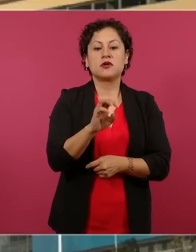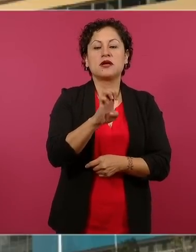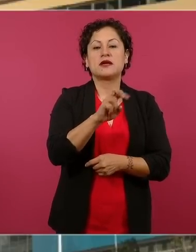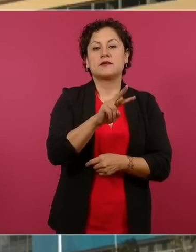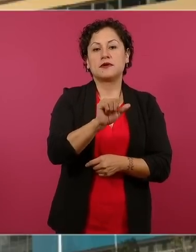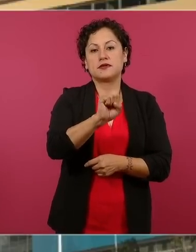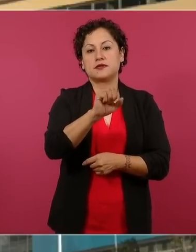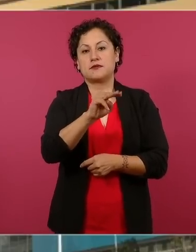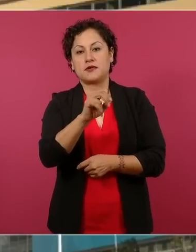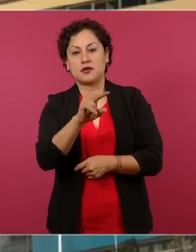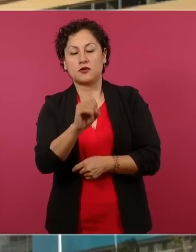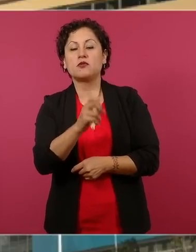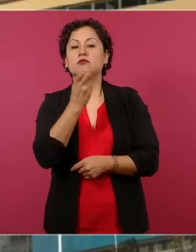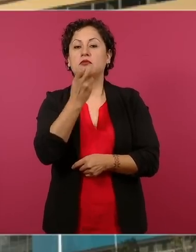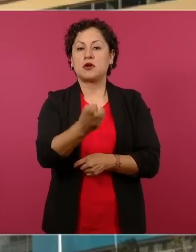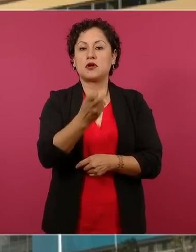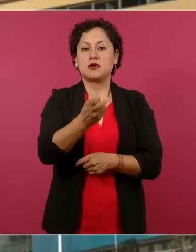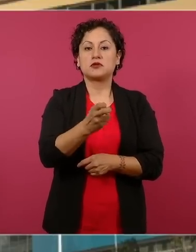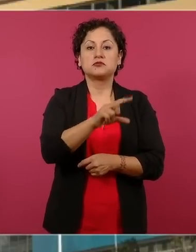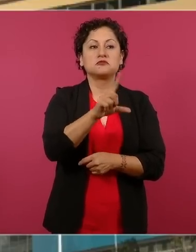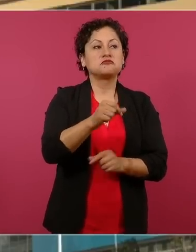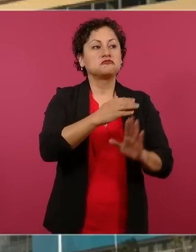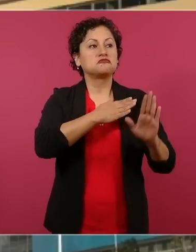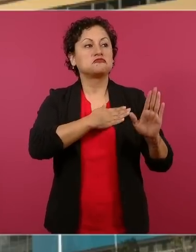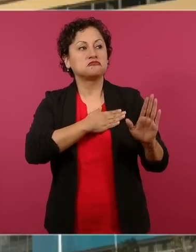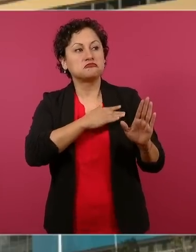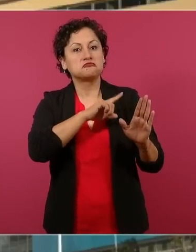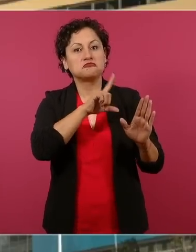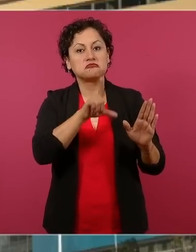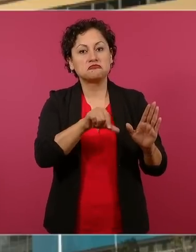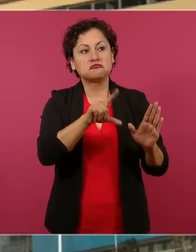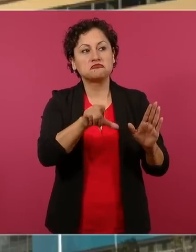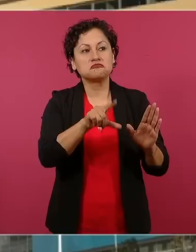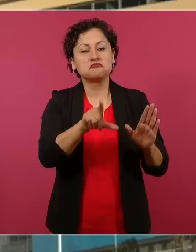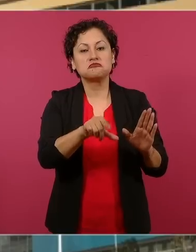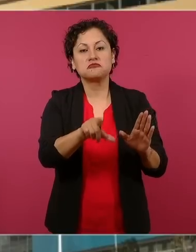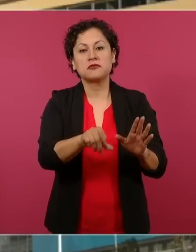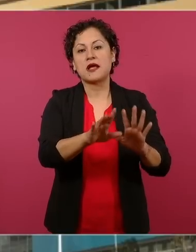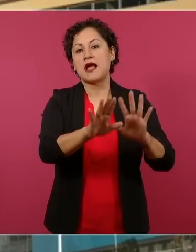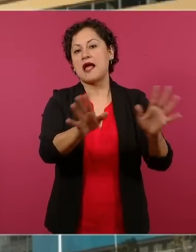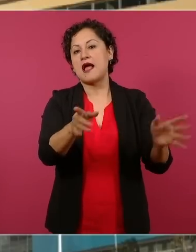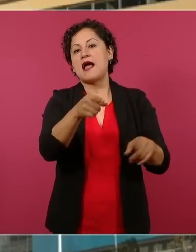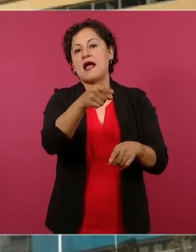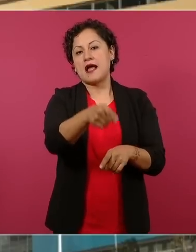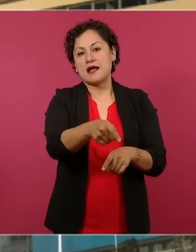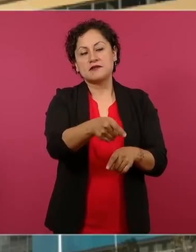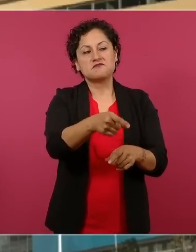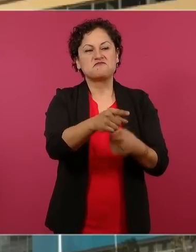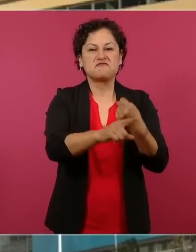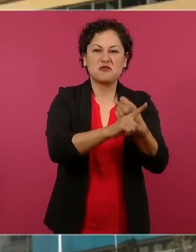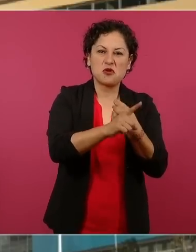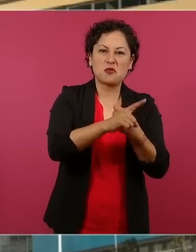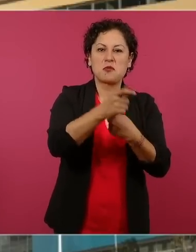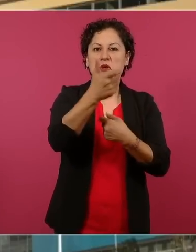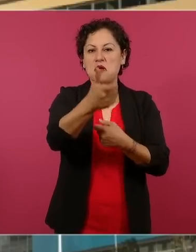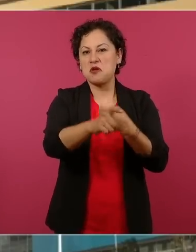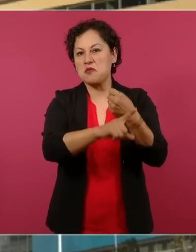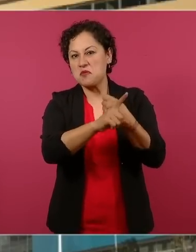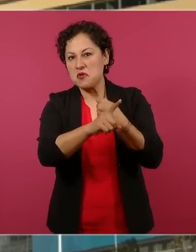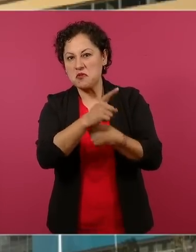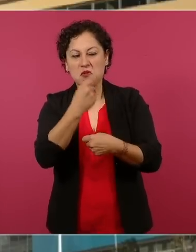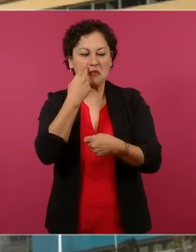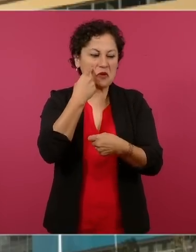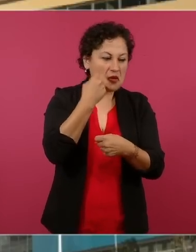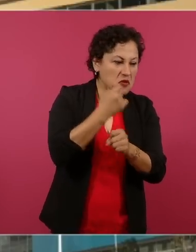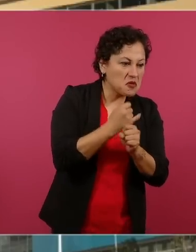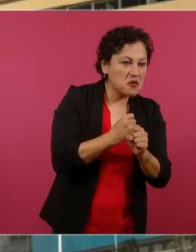entregaría en 2017, eso no ocurrió y después de varios años de estar abandonado por problemas financieros y de observaciones en los